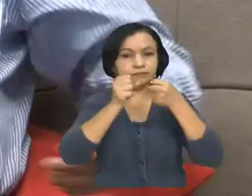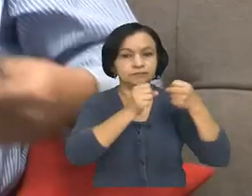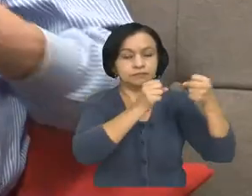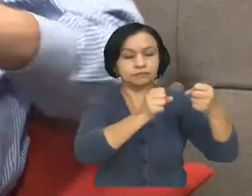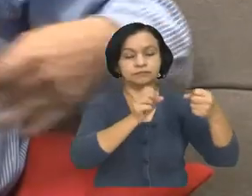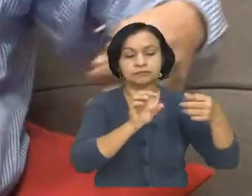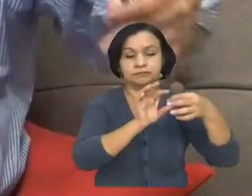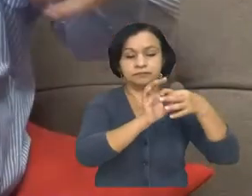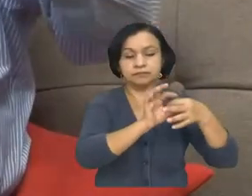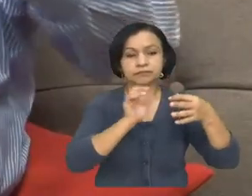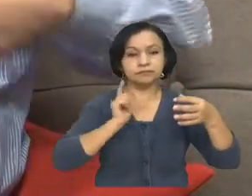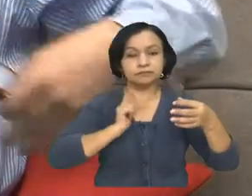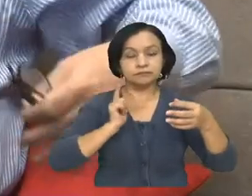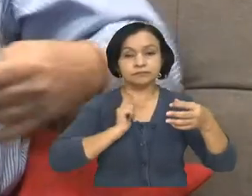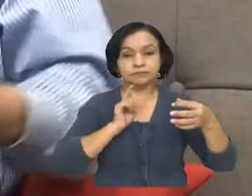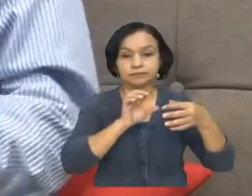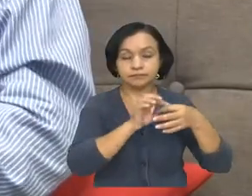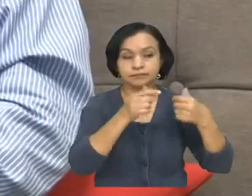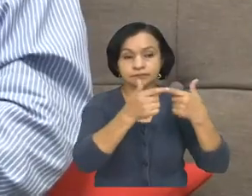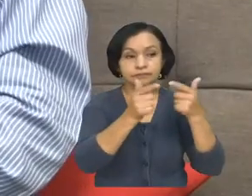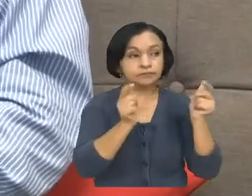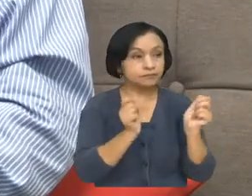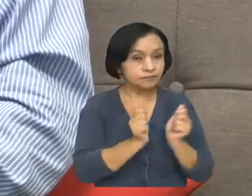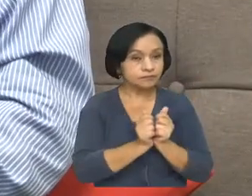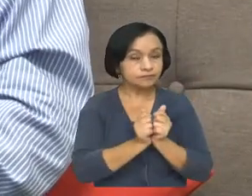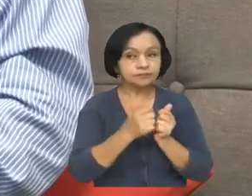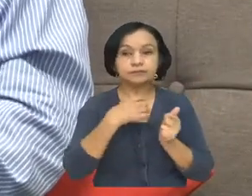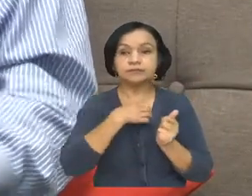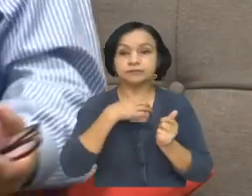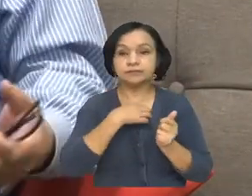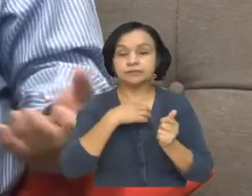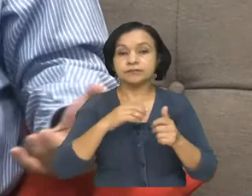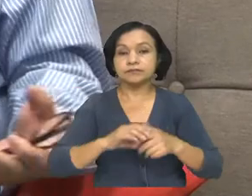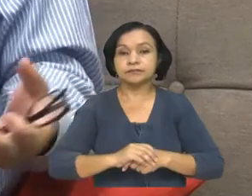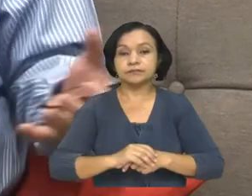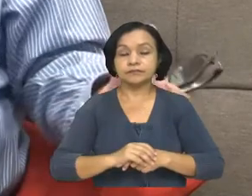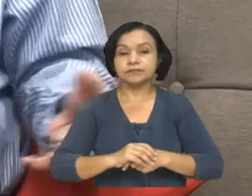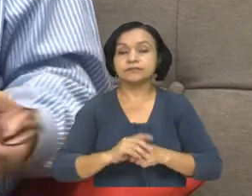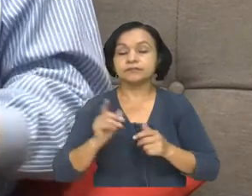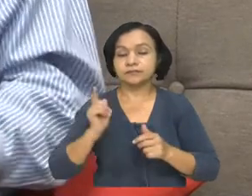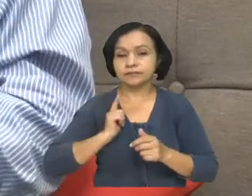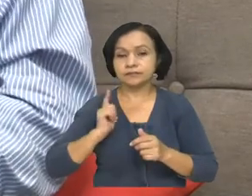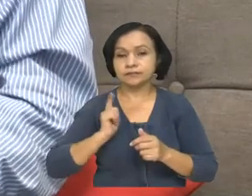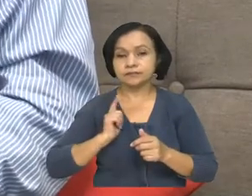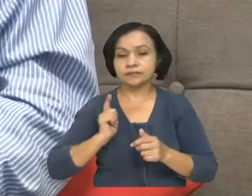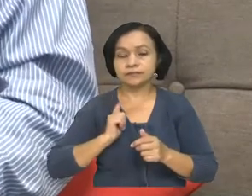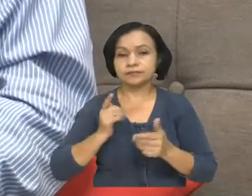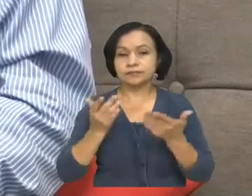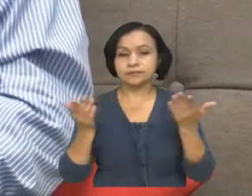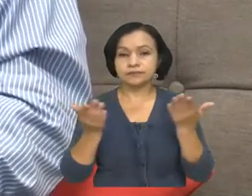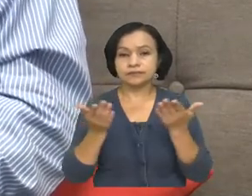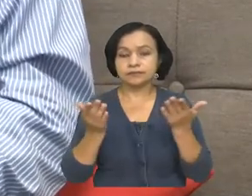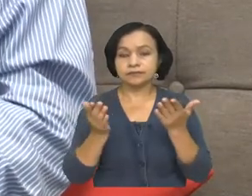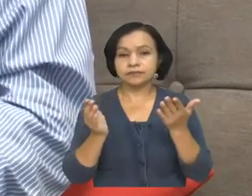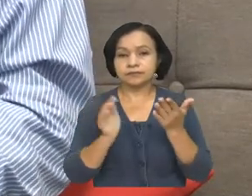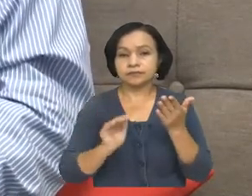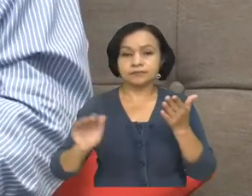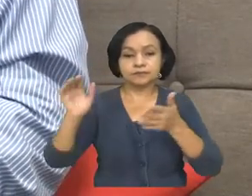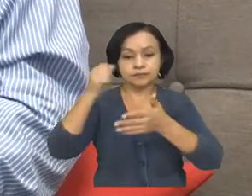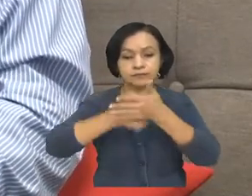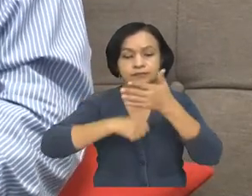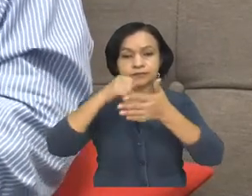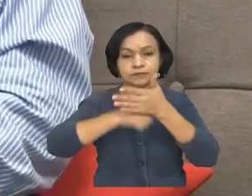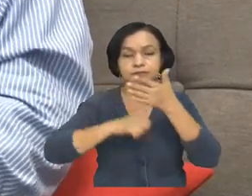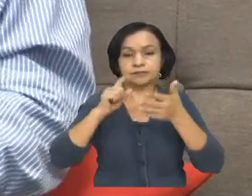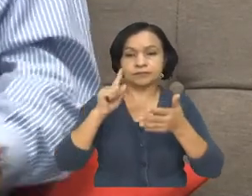teníamos, pues toda la parte nuestra. Entonces, y ahí ya teníamos ya una defensa de todo lo